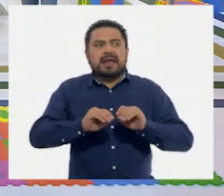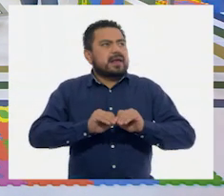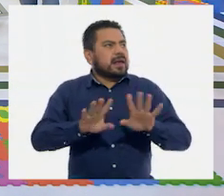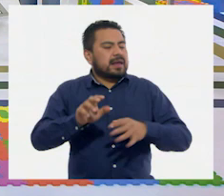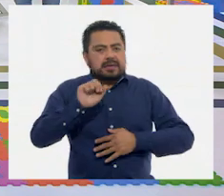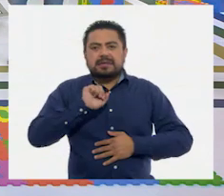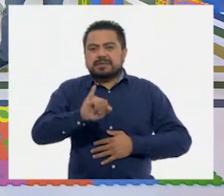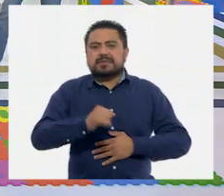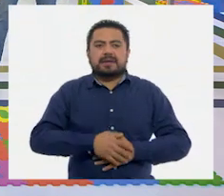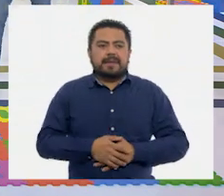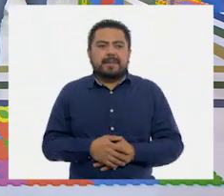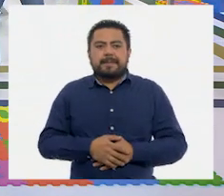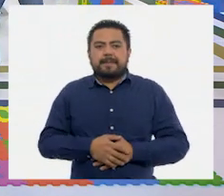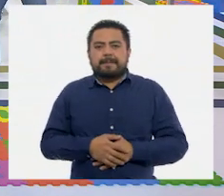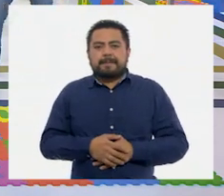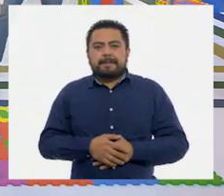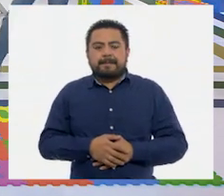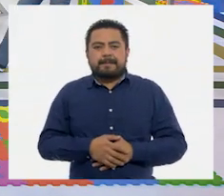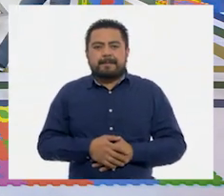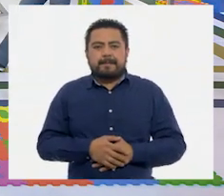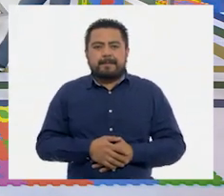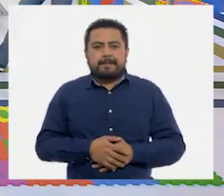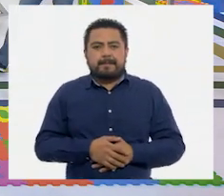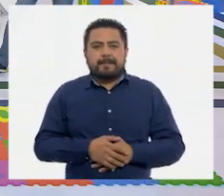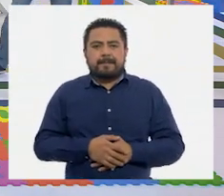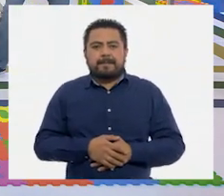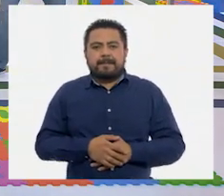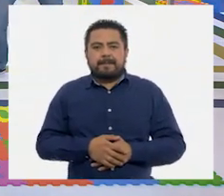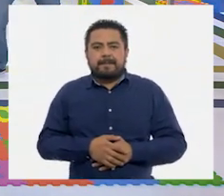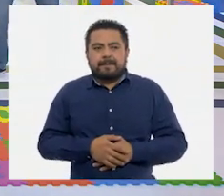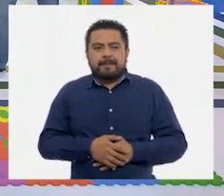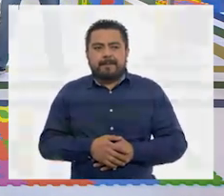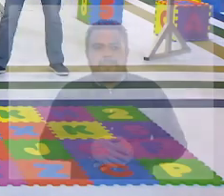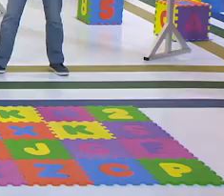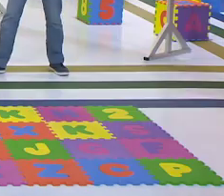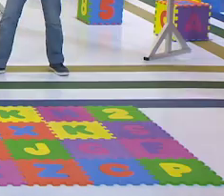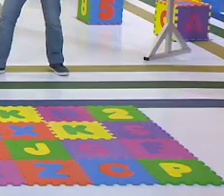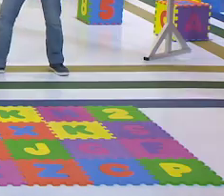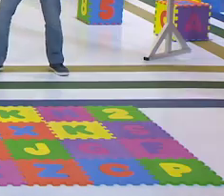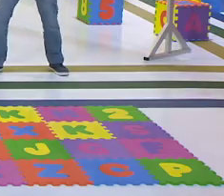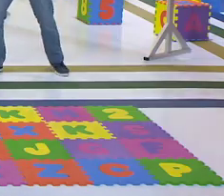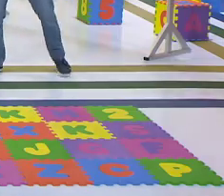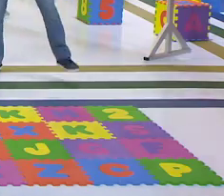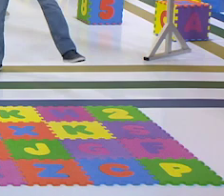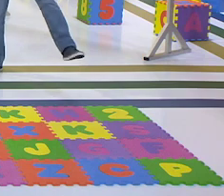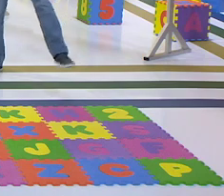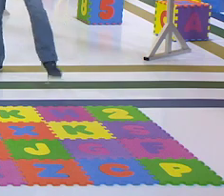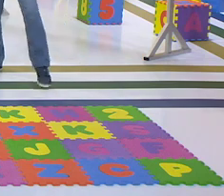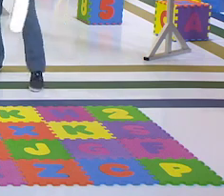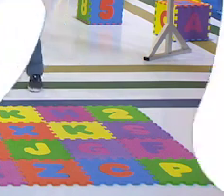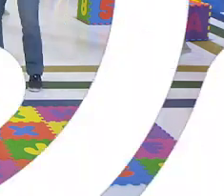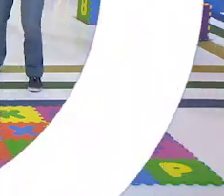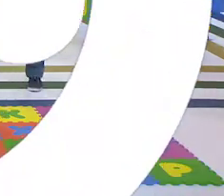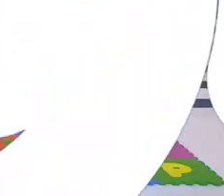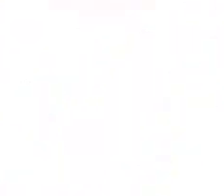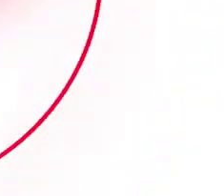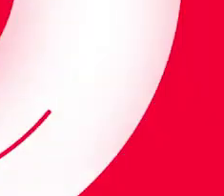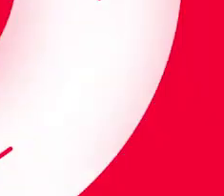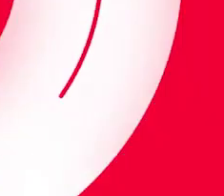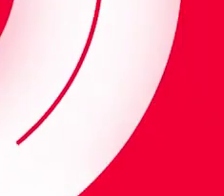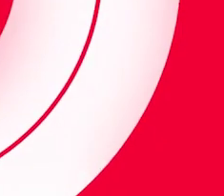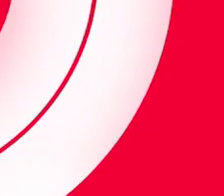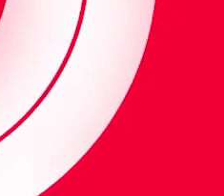que sí. Ah. Vamos a imaginarnos. Ay, nuestra pausa activa. Estirarse. Ay, ¿cómo sí,